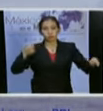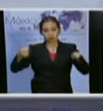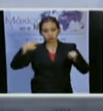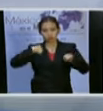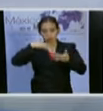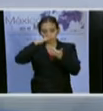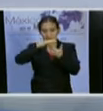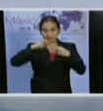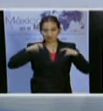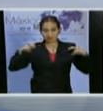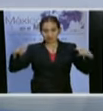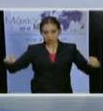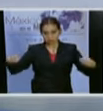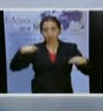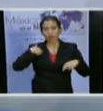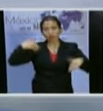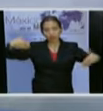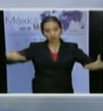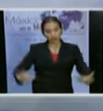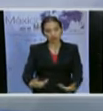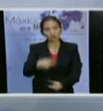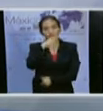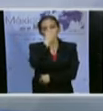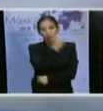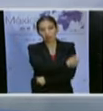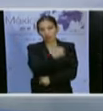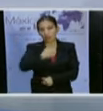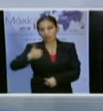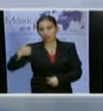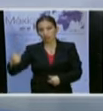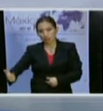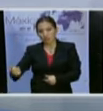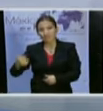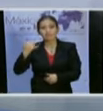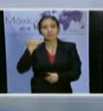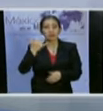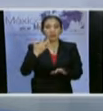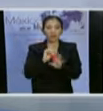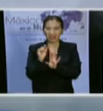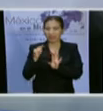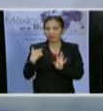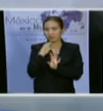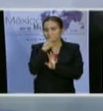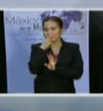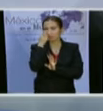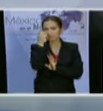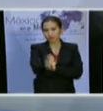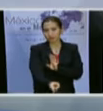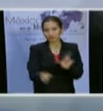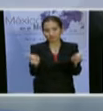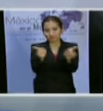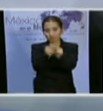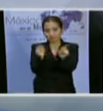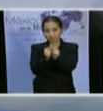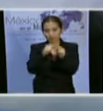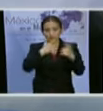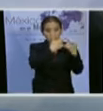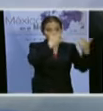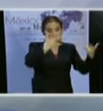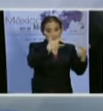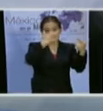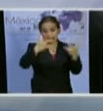de la mesa, voy a presentarles uno a uno. Y hace un momento les decía que la síntesis curricular de